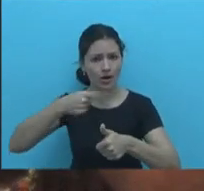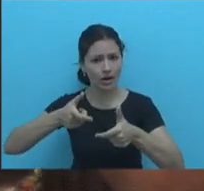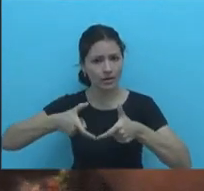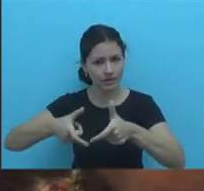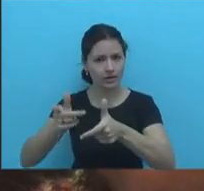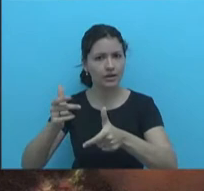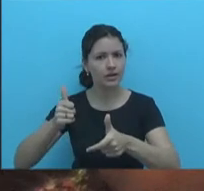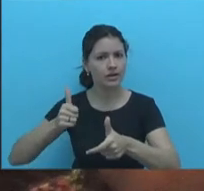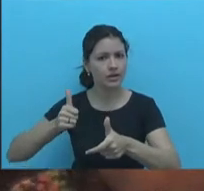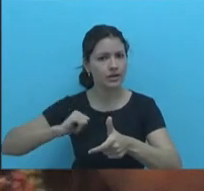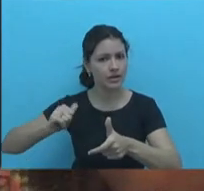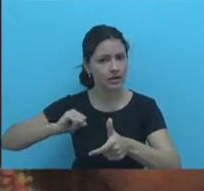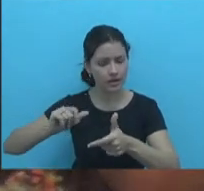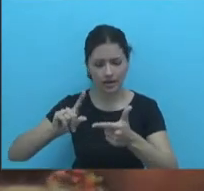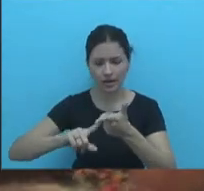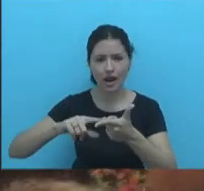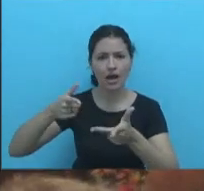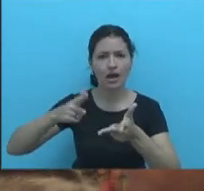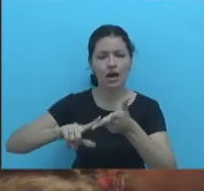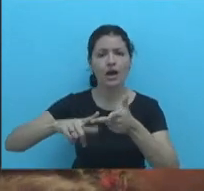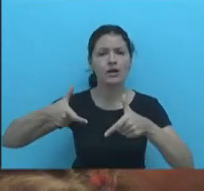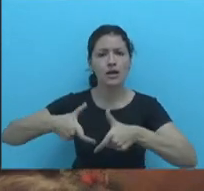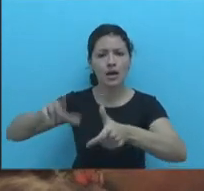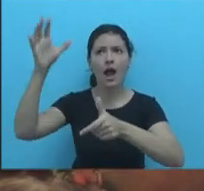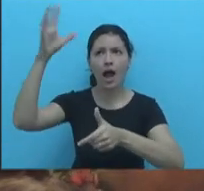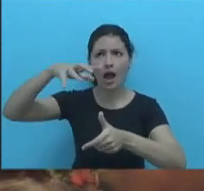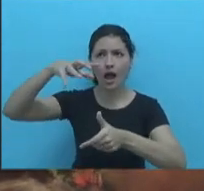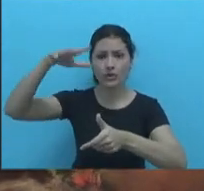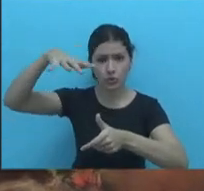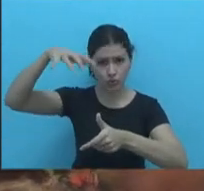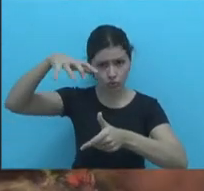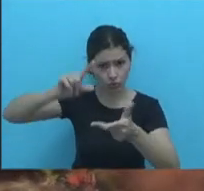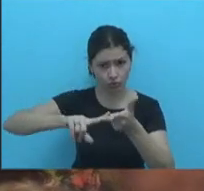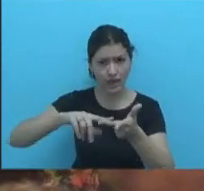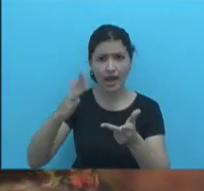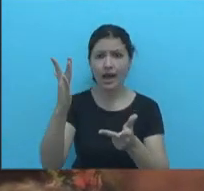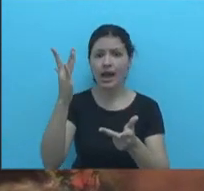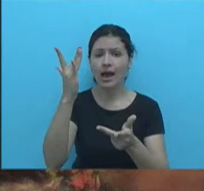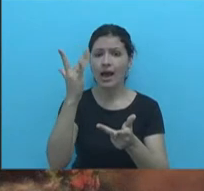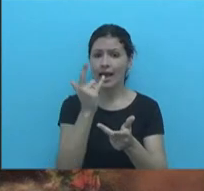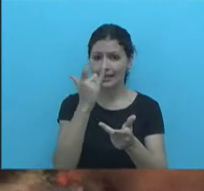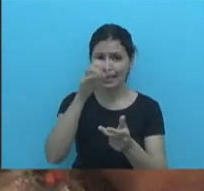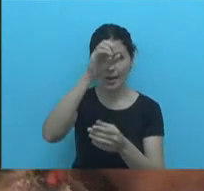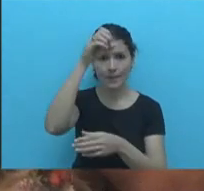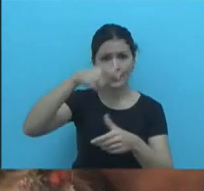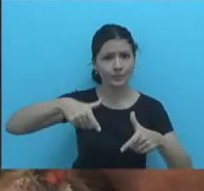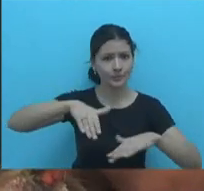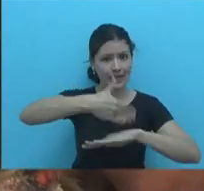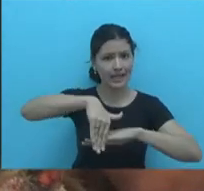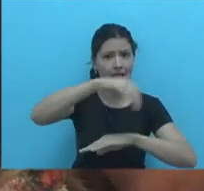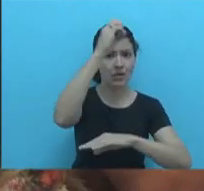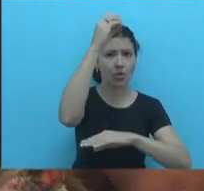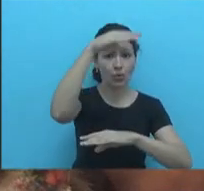desagüe pluvial a cielo abierto, red vial, red eléctrica y alumbrado público, provisión y colocación